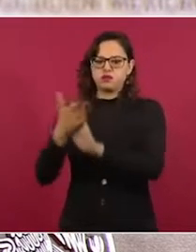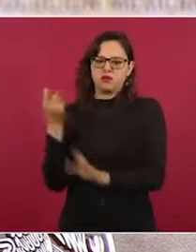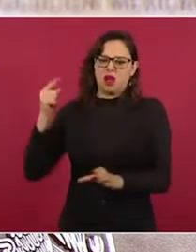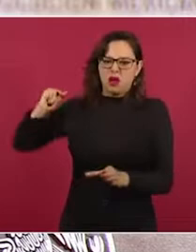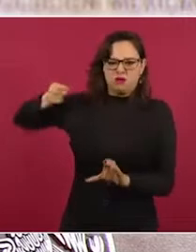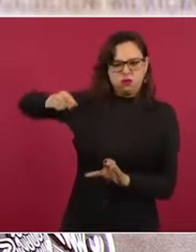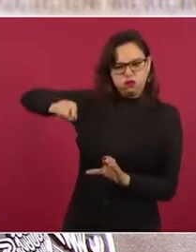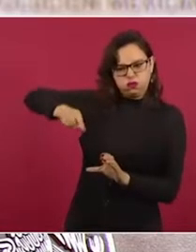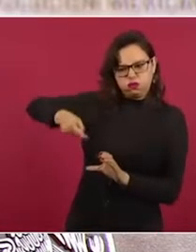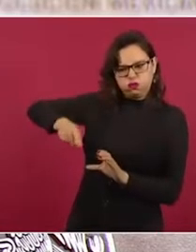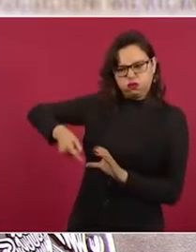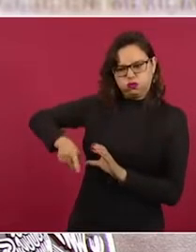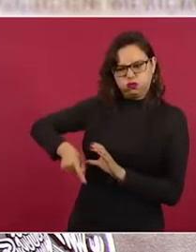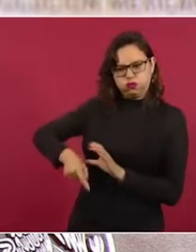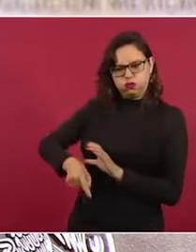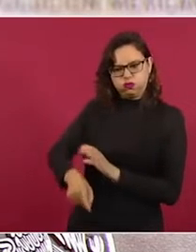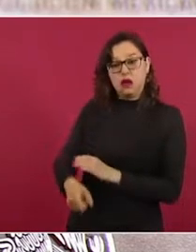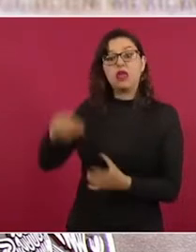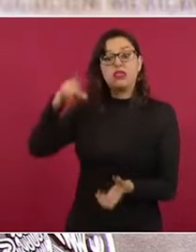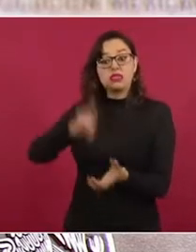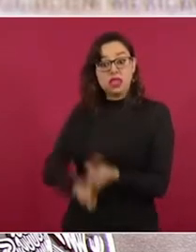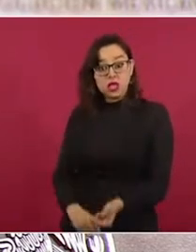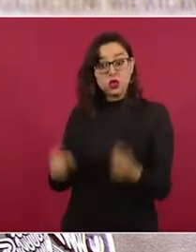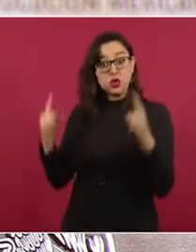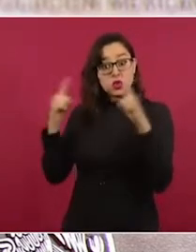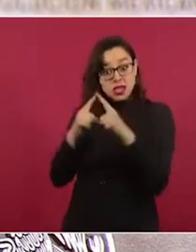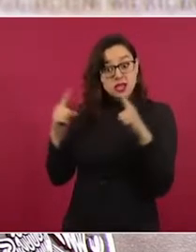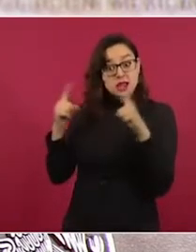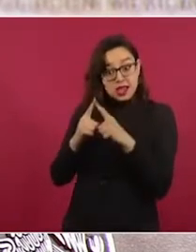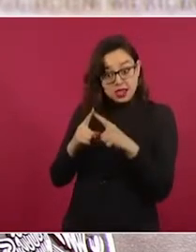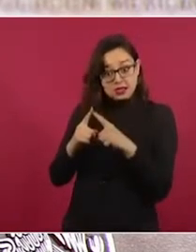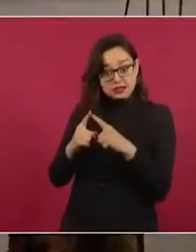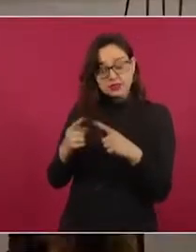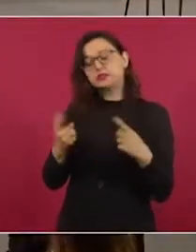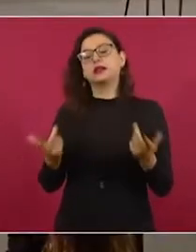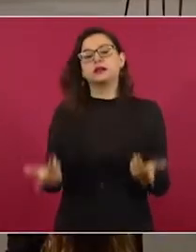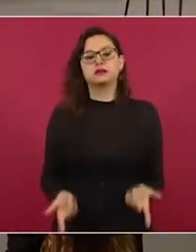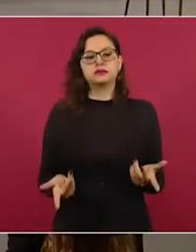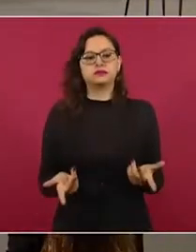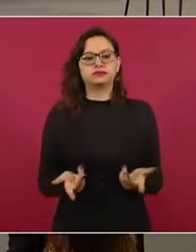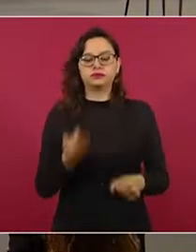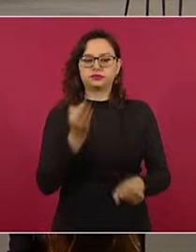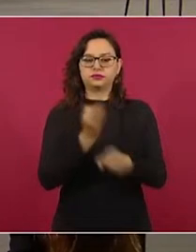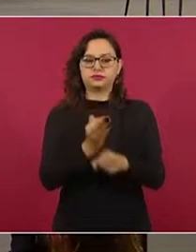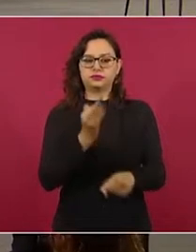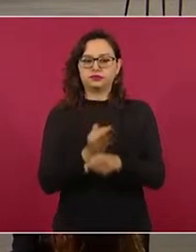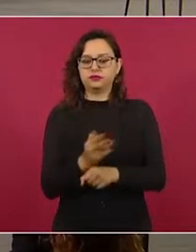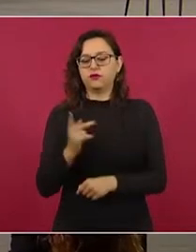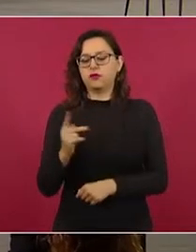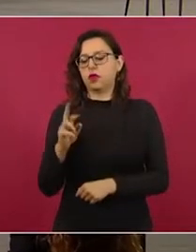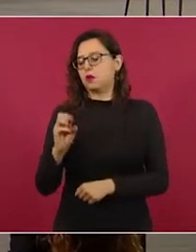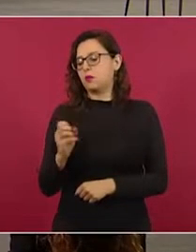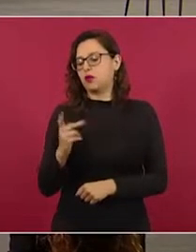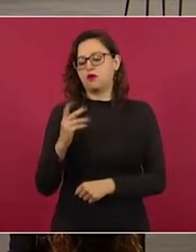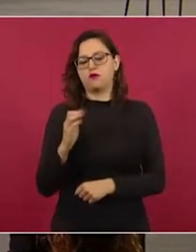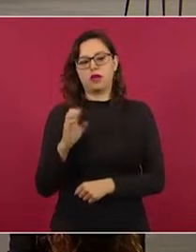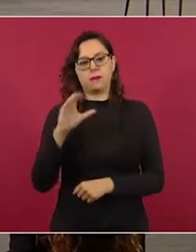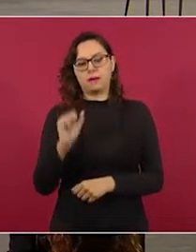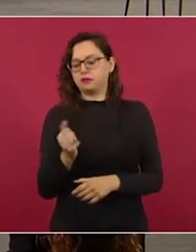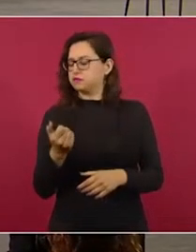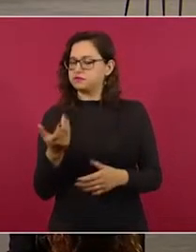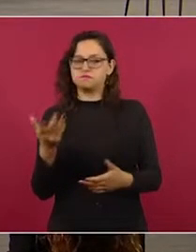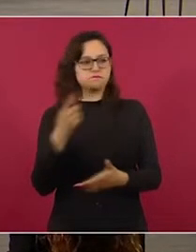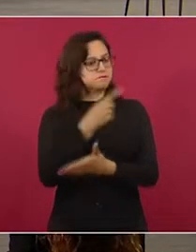subsuelo para construir hasta una iglesia. Por el monumento está cerrado por la Profepa. Se trata